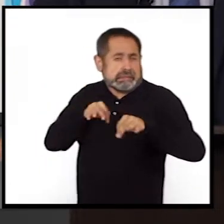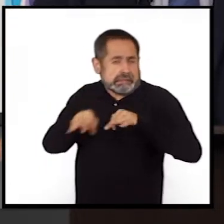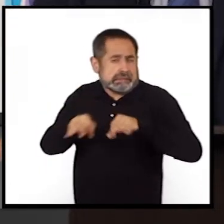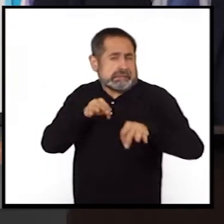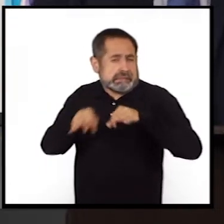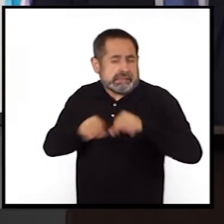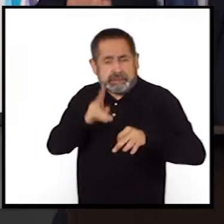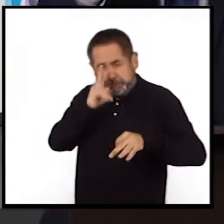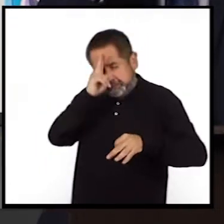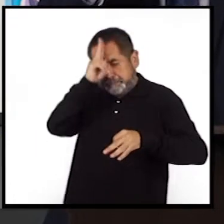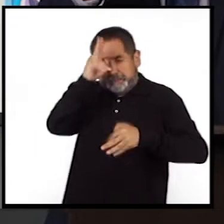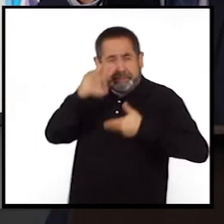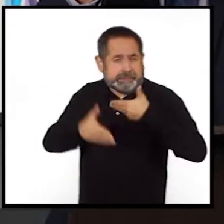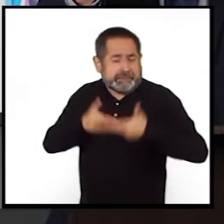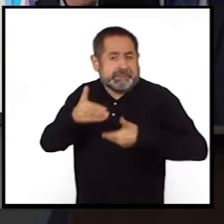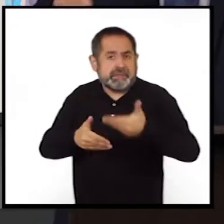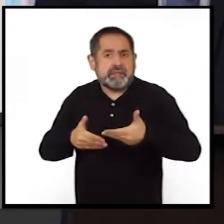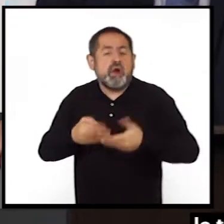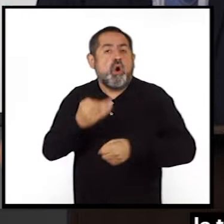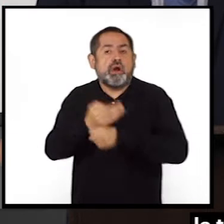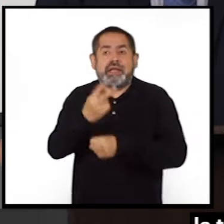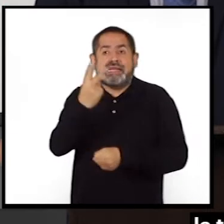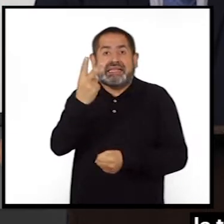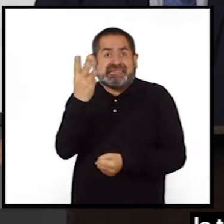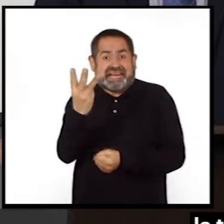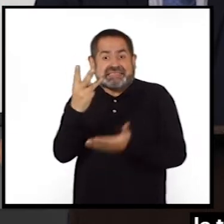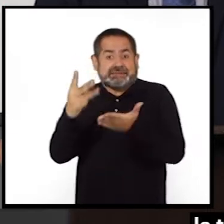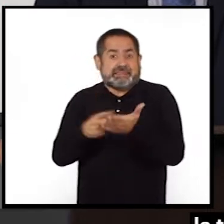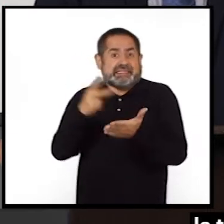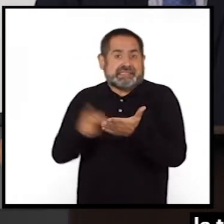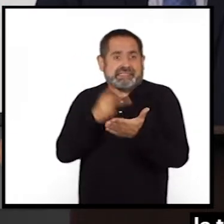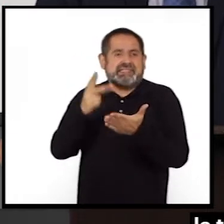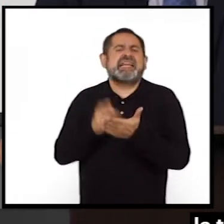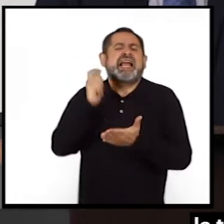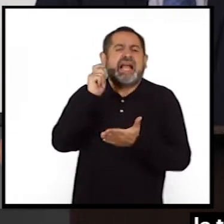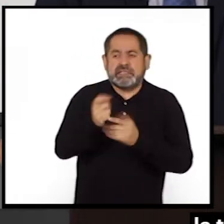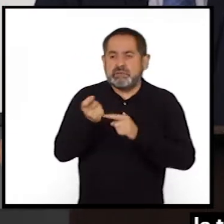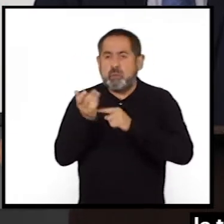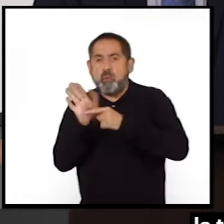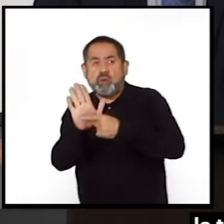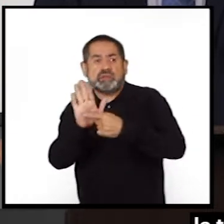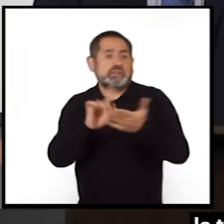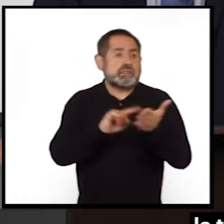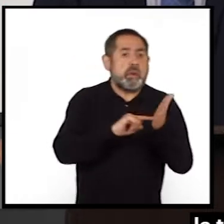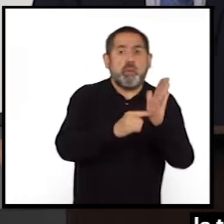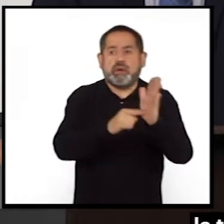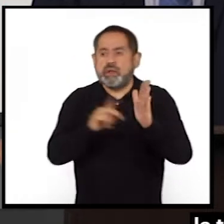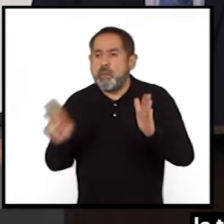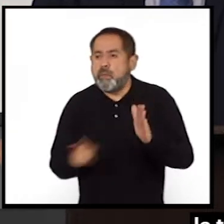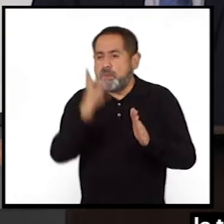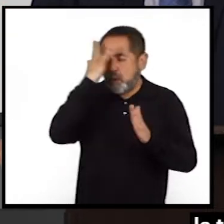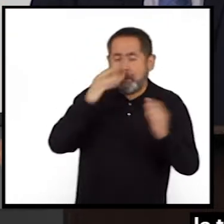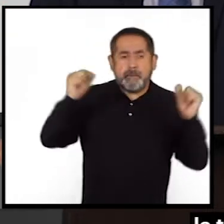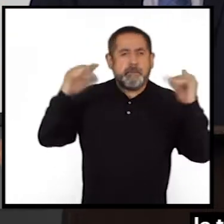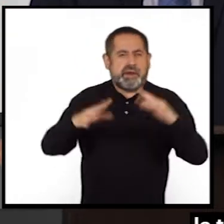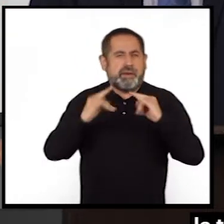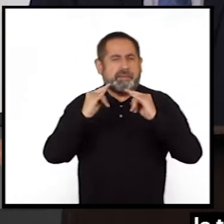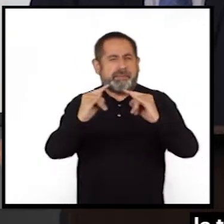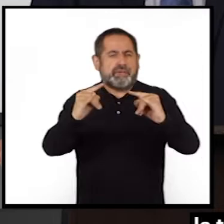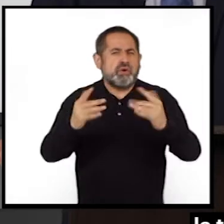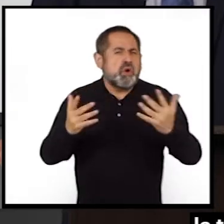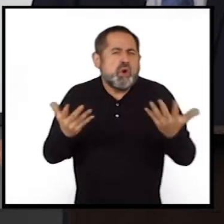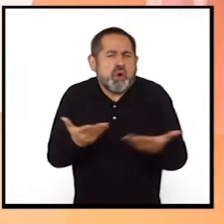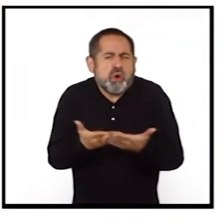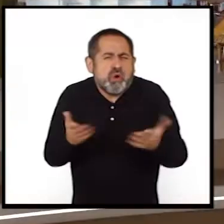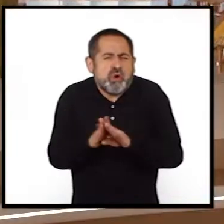trabajo para poder presentarles la tercera edición del Tianguis de Pueblos Mágicos, que en esta ocasión es de